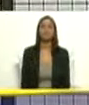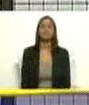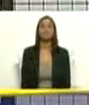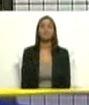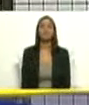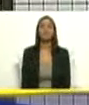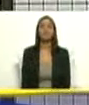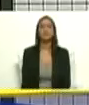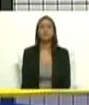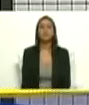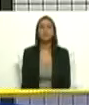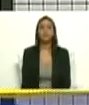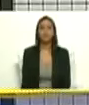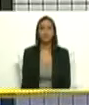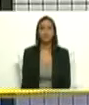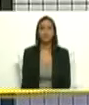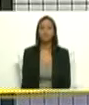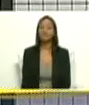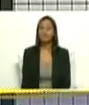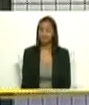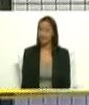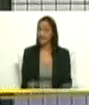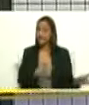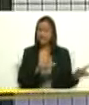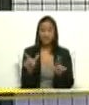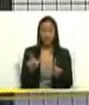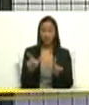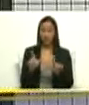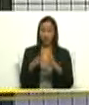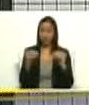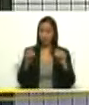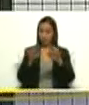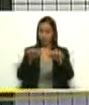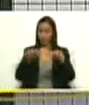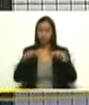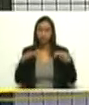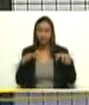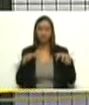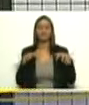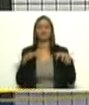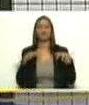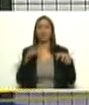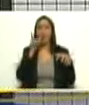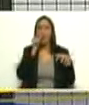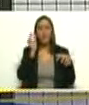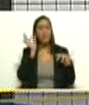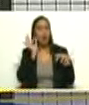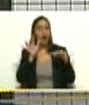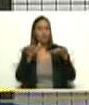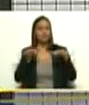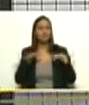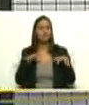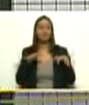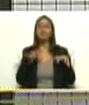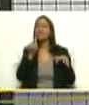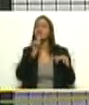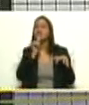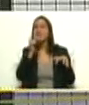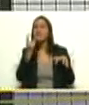Maduro están todos verdad Y todas quién